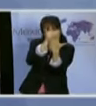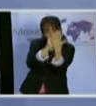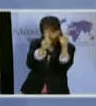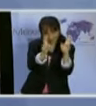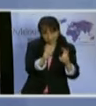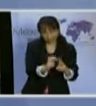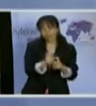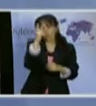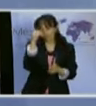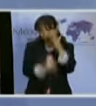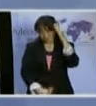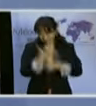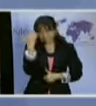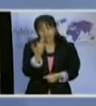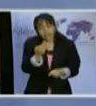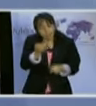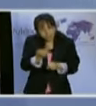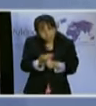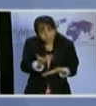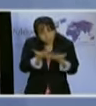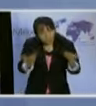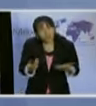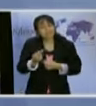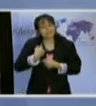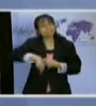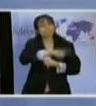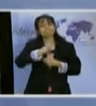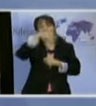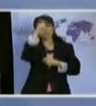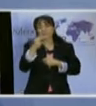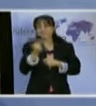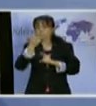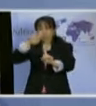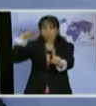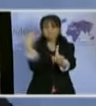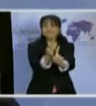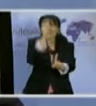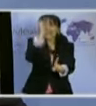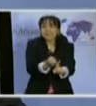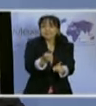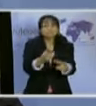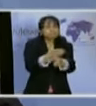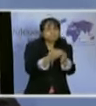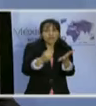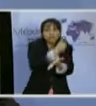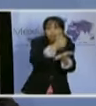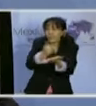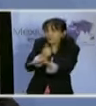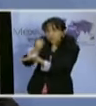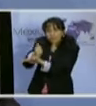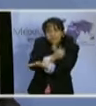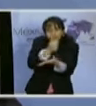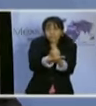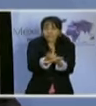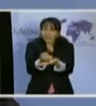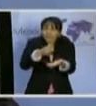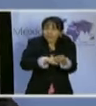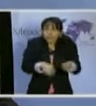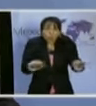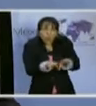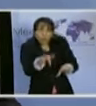enfocado en dos cosas. Una, tener una meta específica del urbano, que es la meta 11, que habla ahora